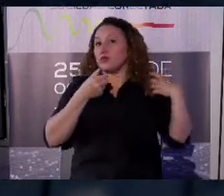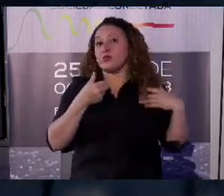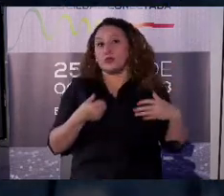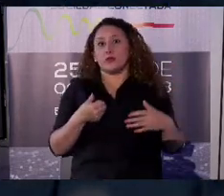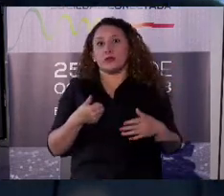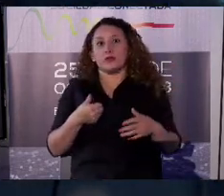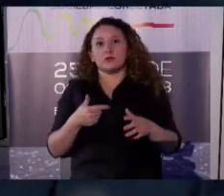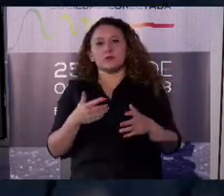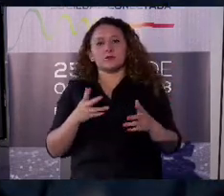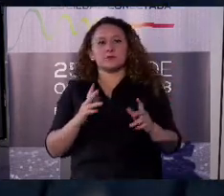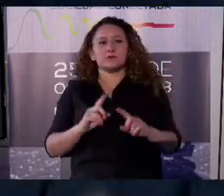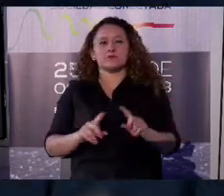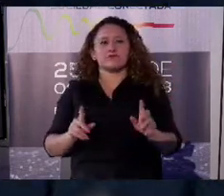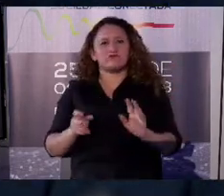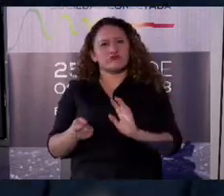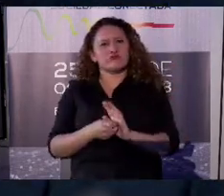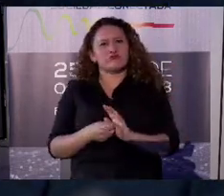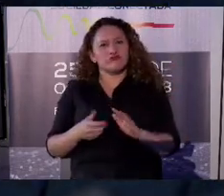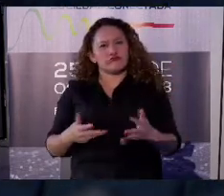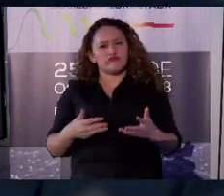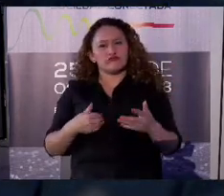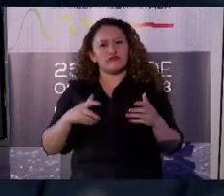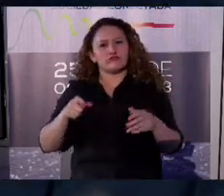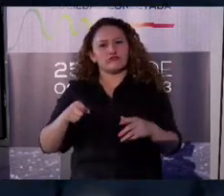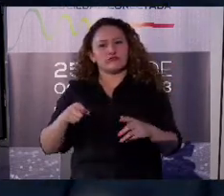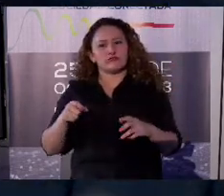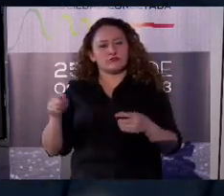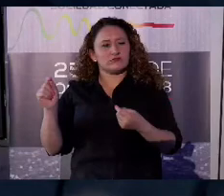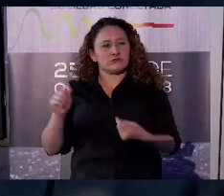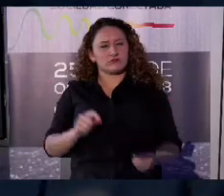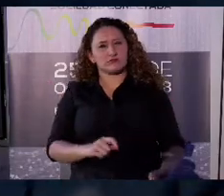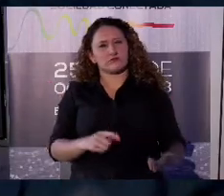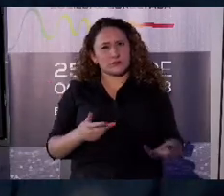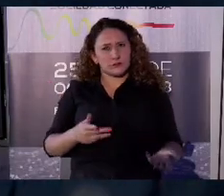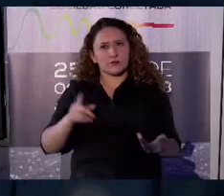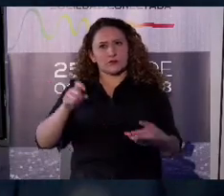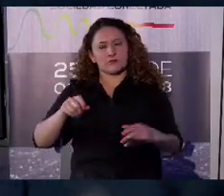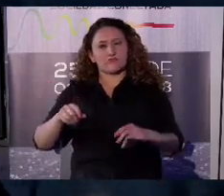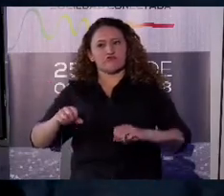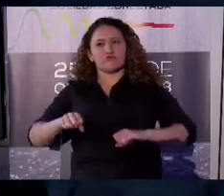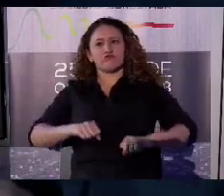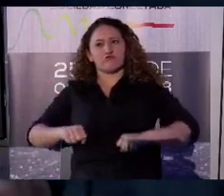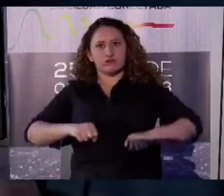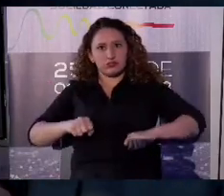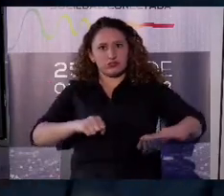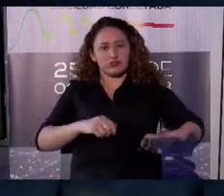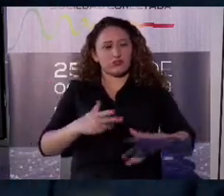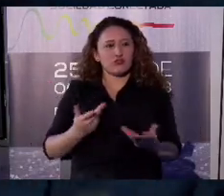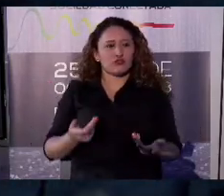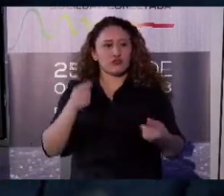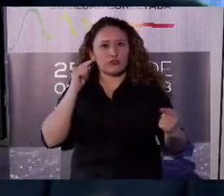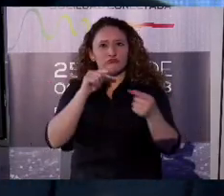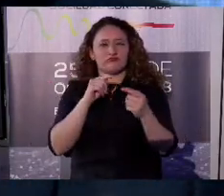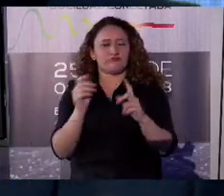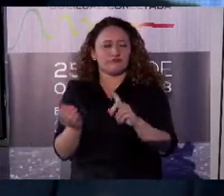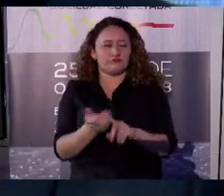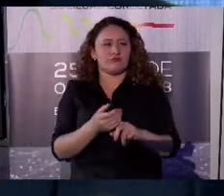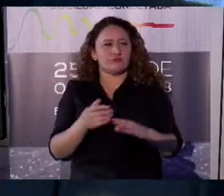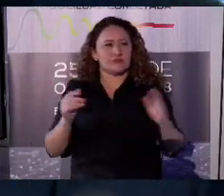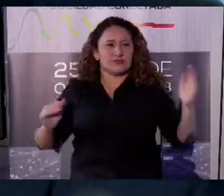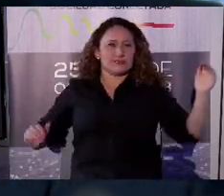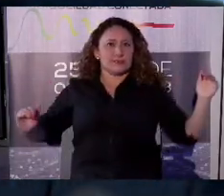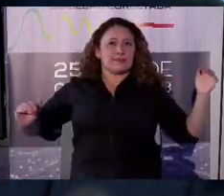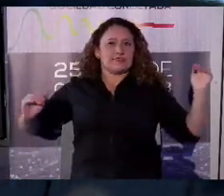Pero el requerimiento, las necesidades de inversión que se necesitan, que tenemos que movilizar, para lograr esos objetivos de cerrar la brecha